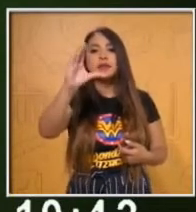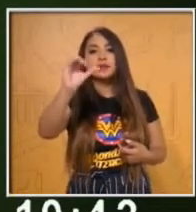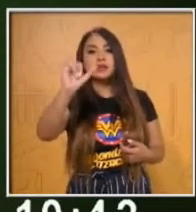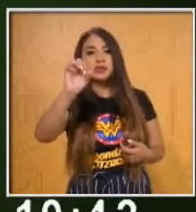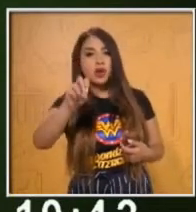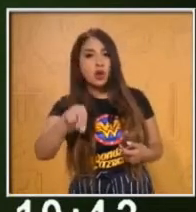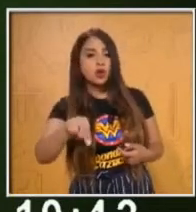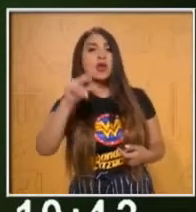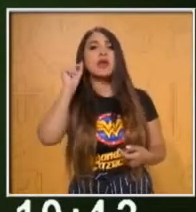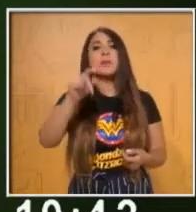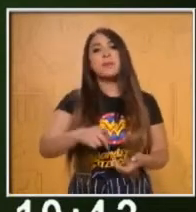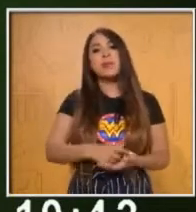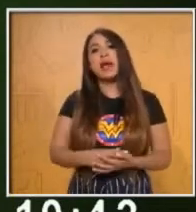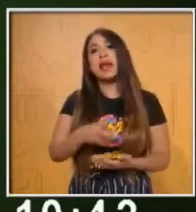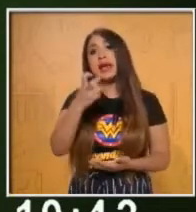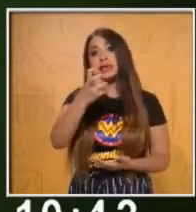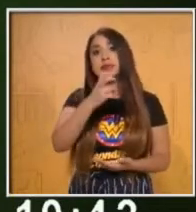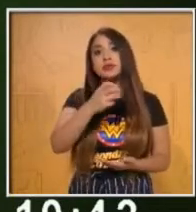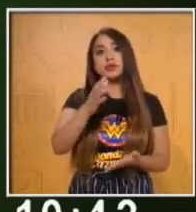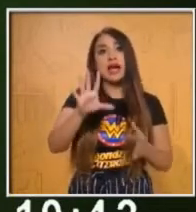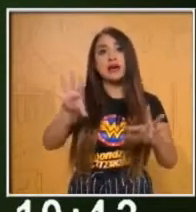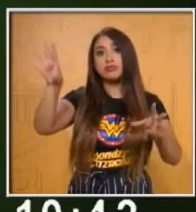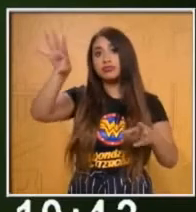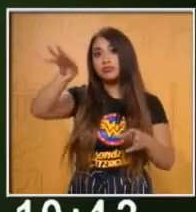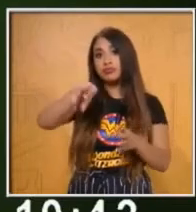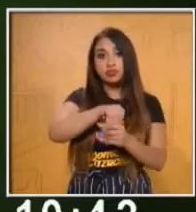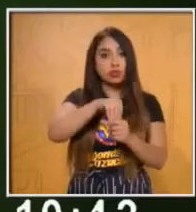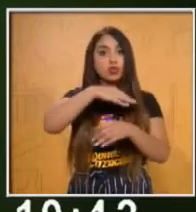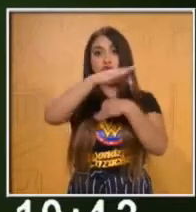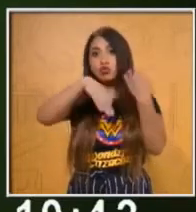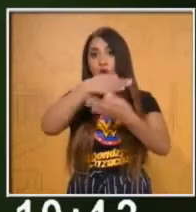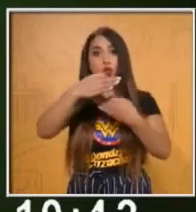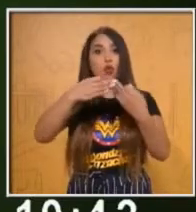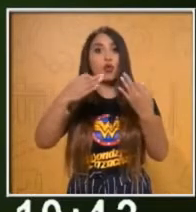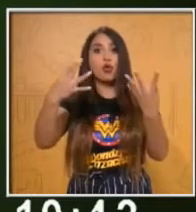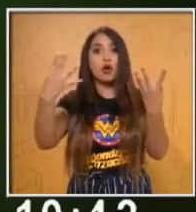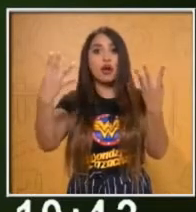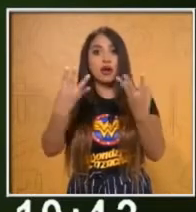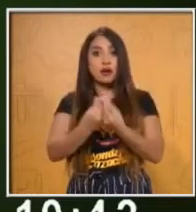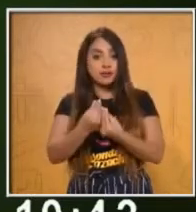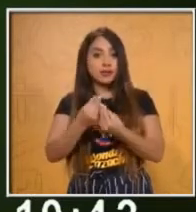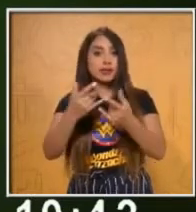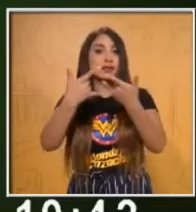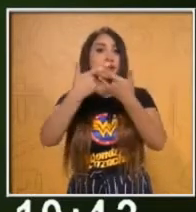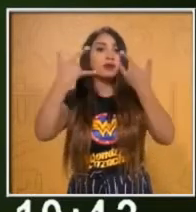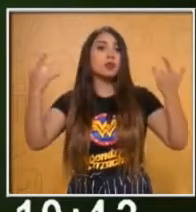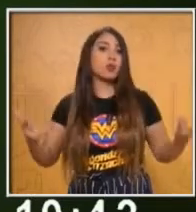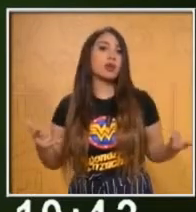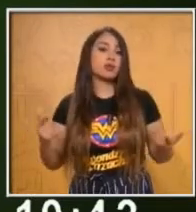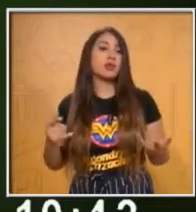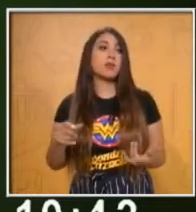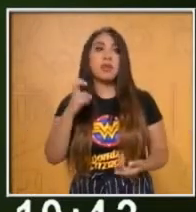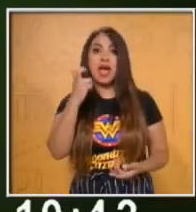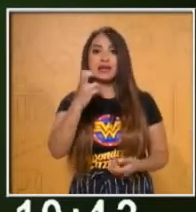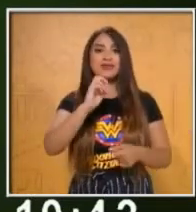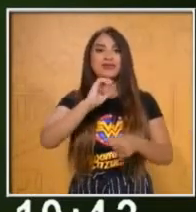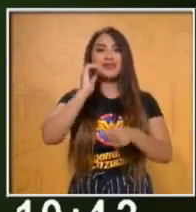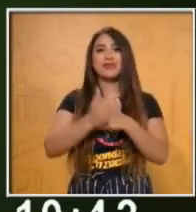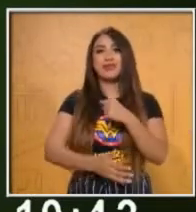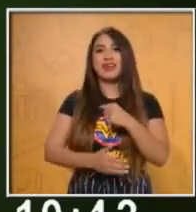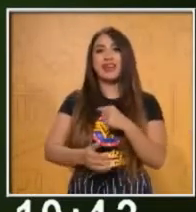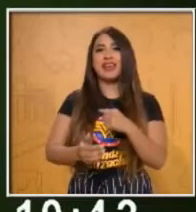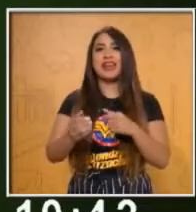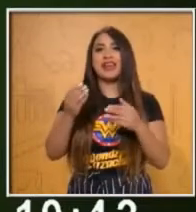esto, pues ya se complementa nuestro cuento. Así es. Entonces, con esto damos por terminado lo que es